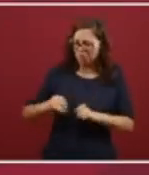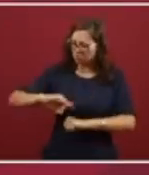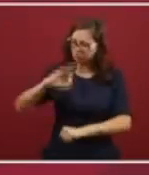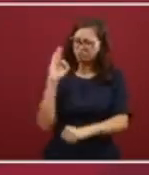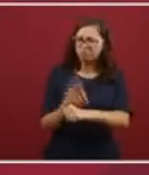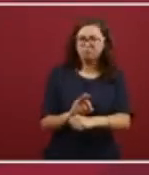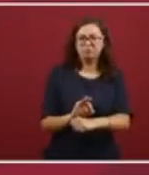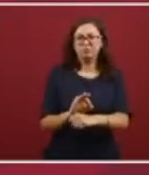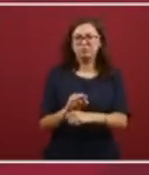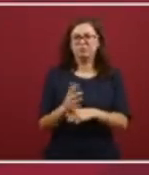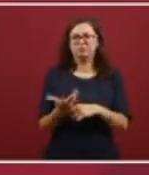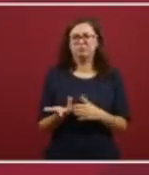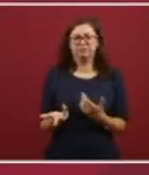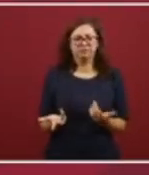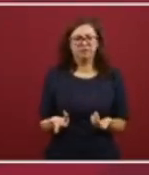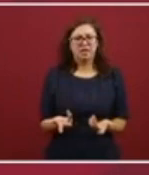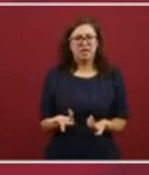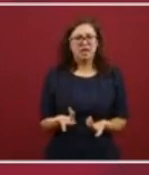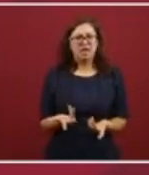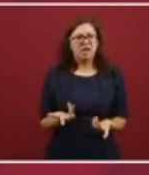completas. La diferencia